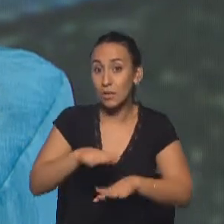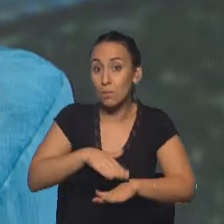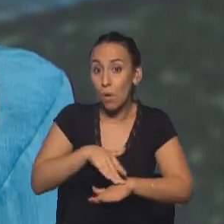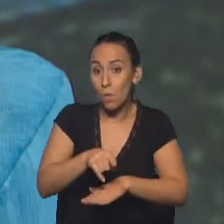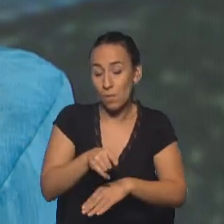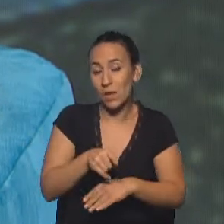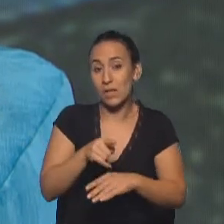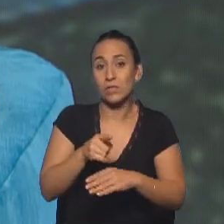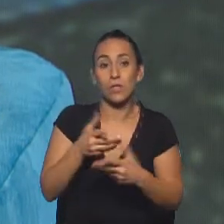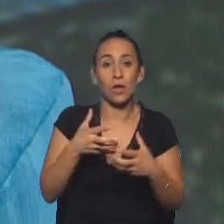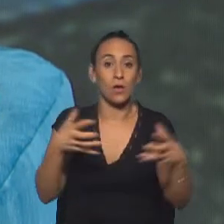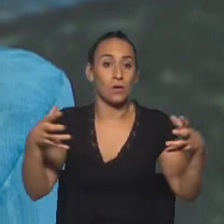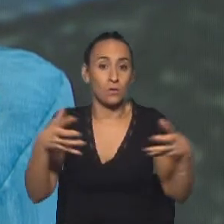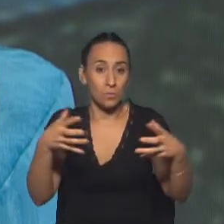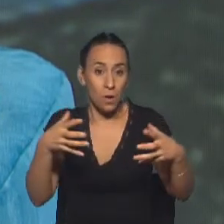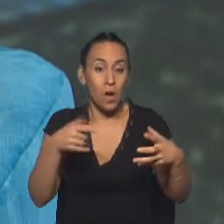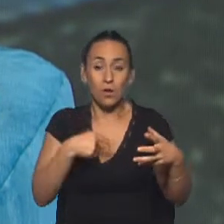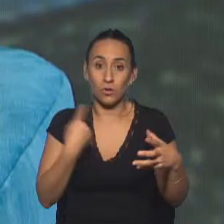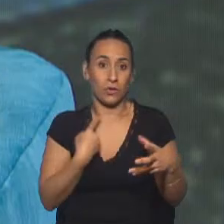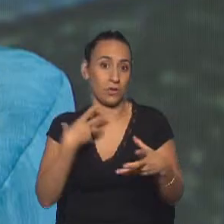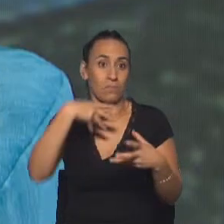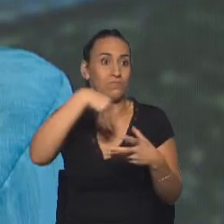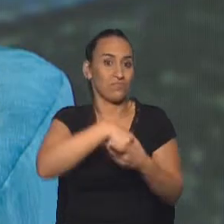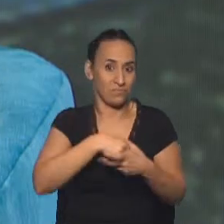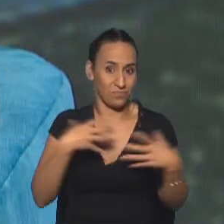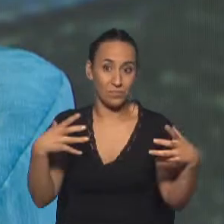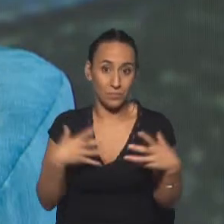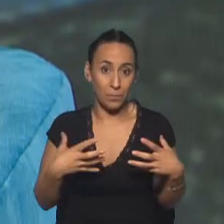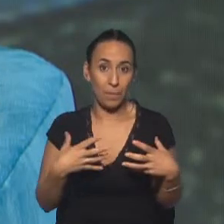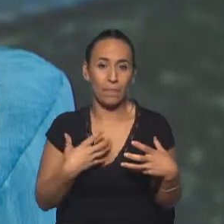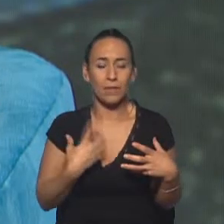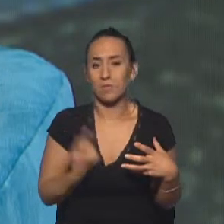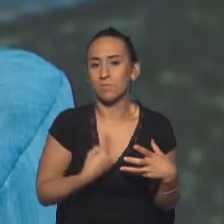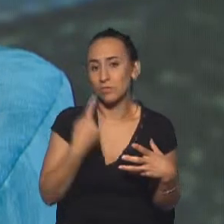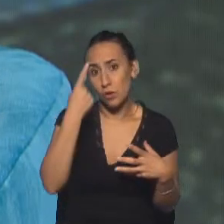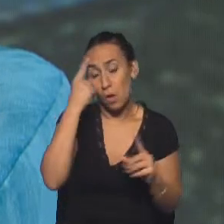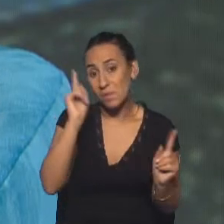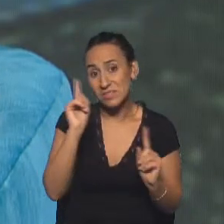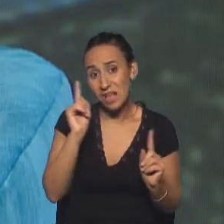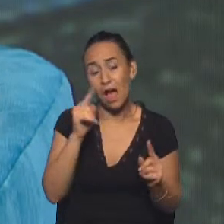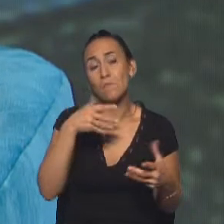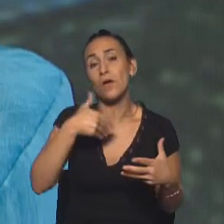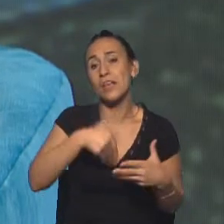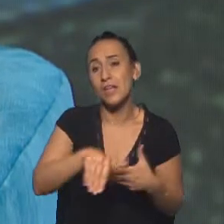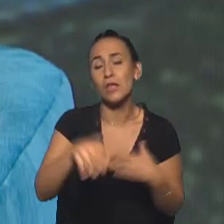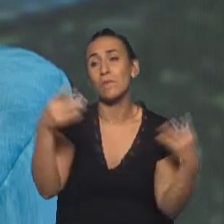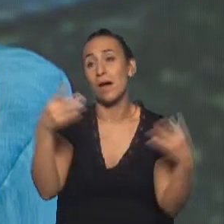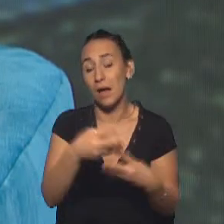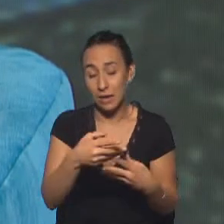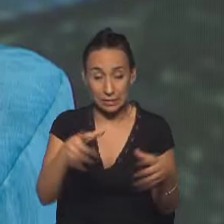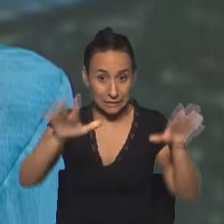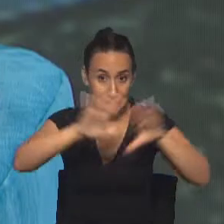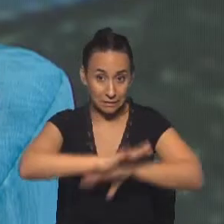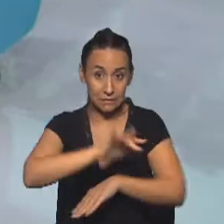en esa agrupación tradicionalista que estábamos porque no pensábamos que esto podía llegar. Y llegó. Y llegó. Y